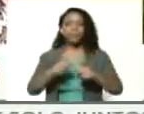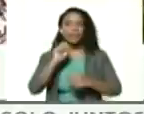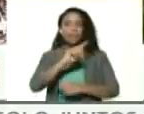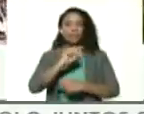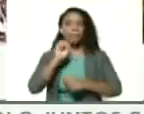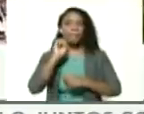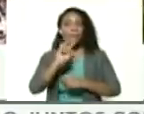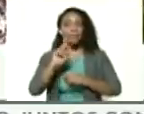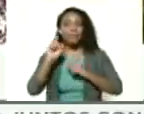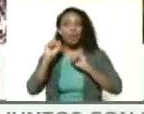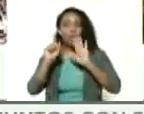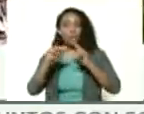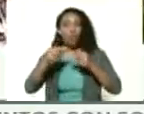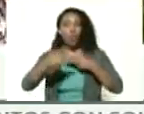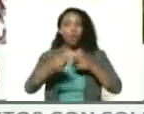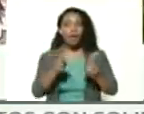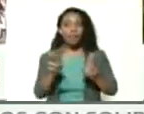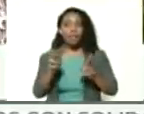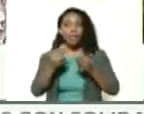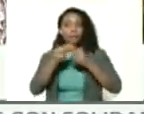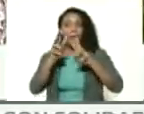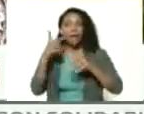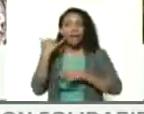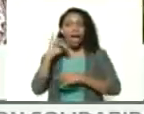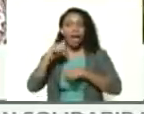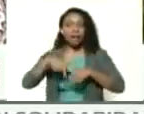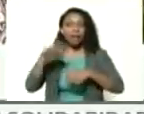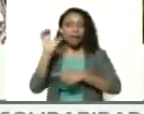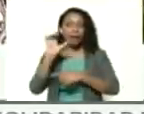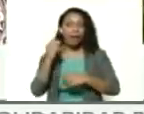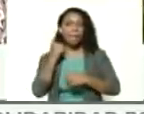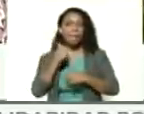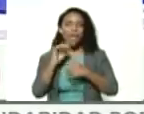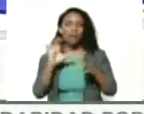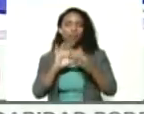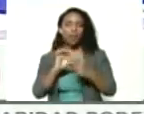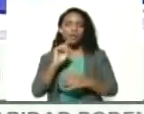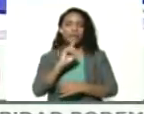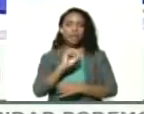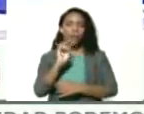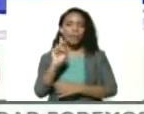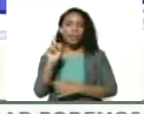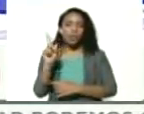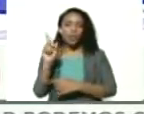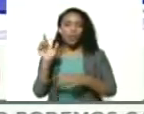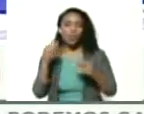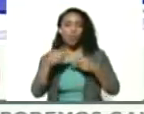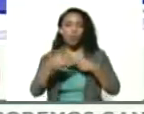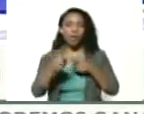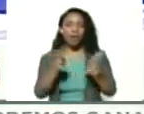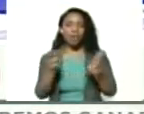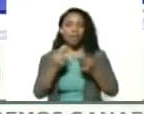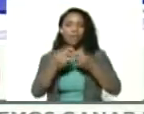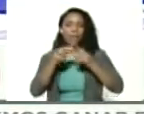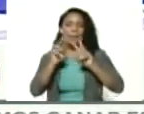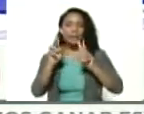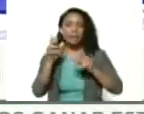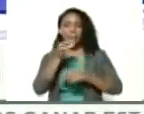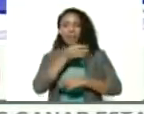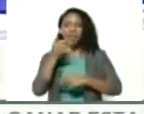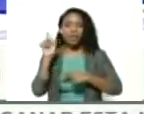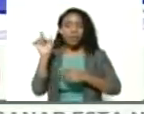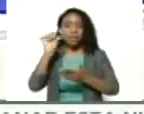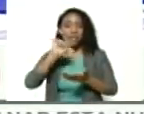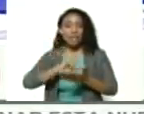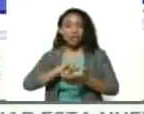121 cuadrantes de paz que tenemos en Caracas, bien articulado. 121 cuadrantes, correcto. Ese es el epicentro,